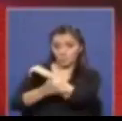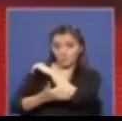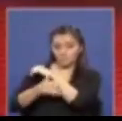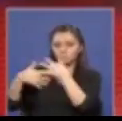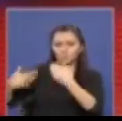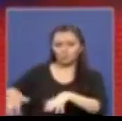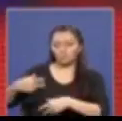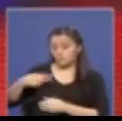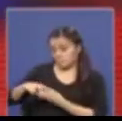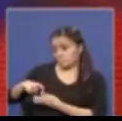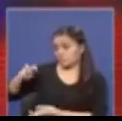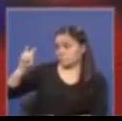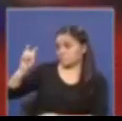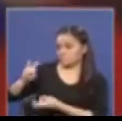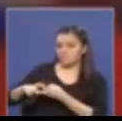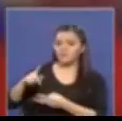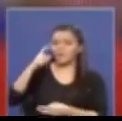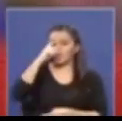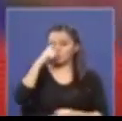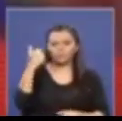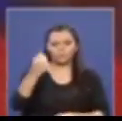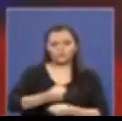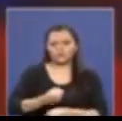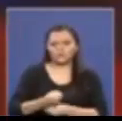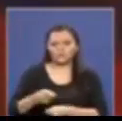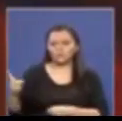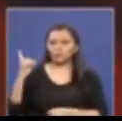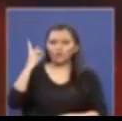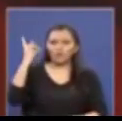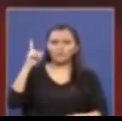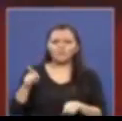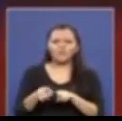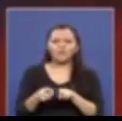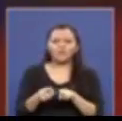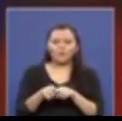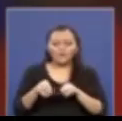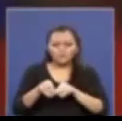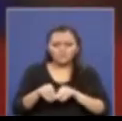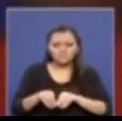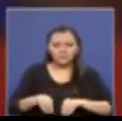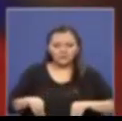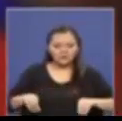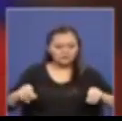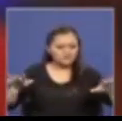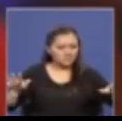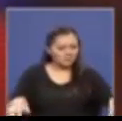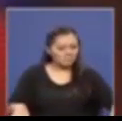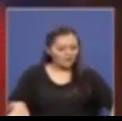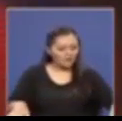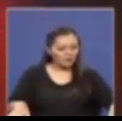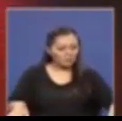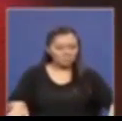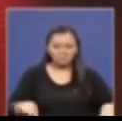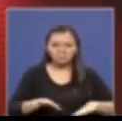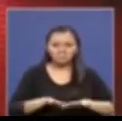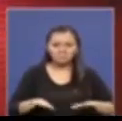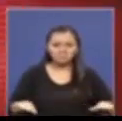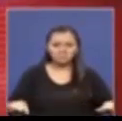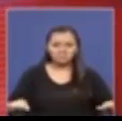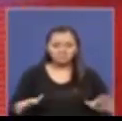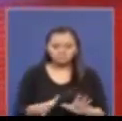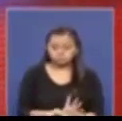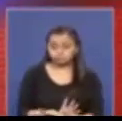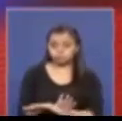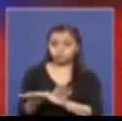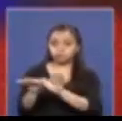Evo Morales es extraordinario, ¿no? Sacó a su Bolivia como el ave fénix de las cenizas, recuperó los recursos naturales